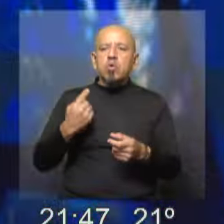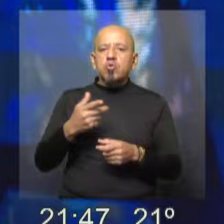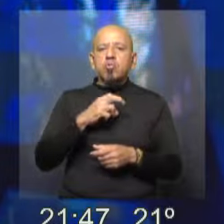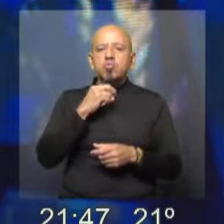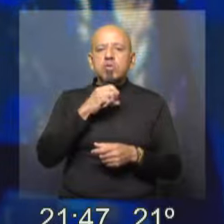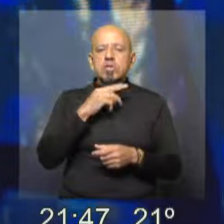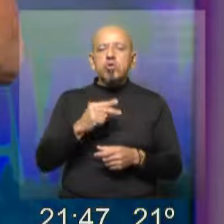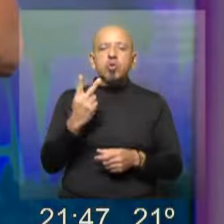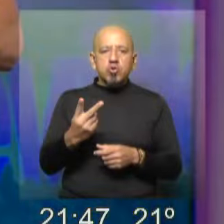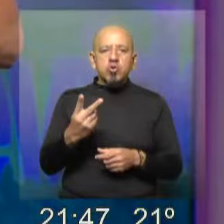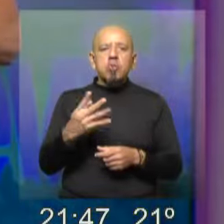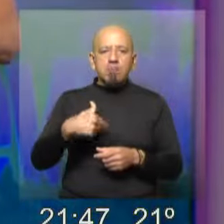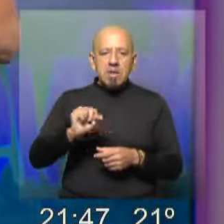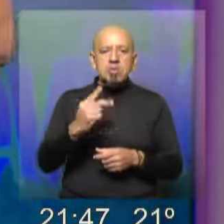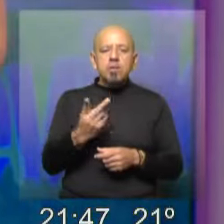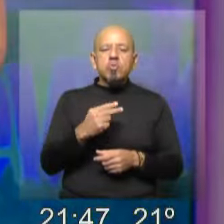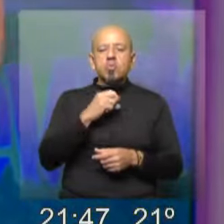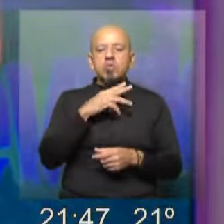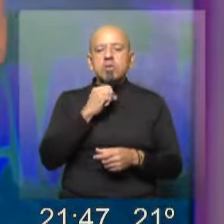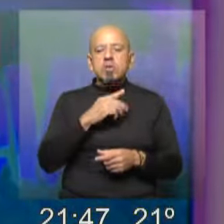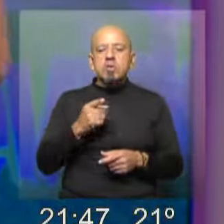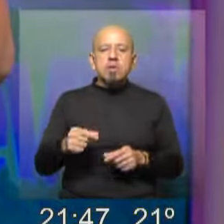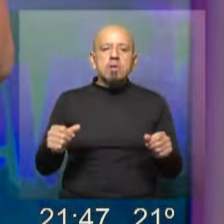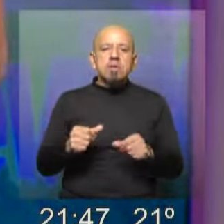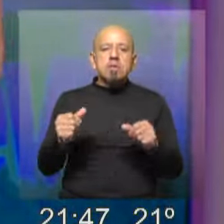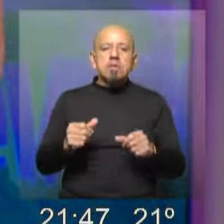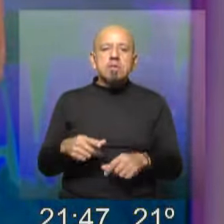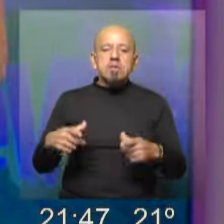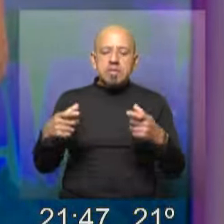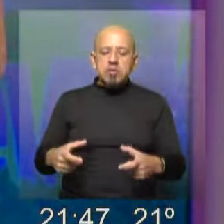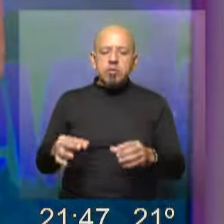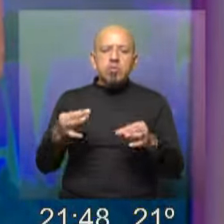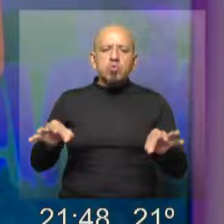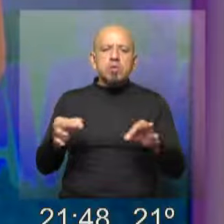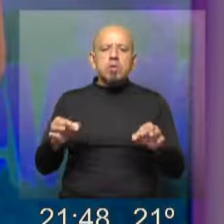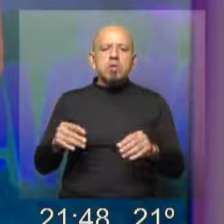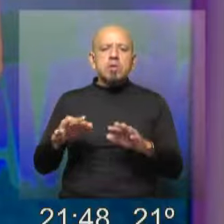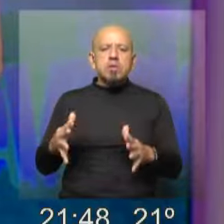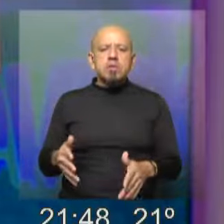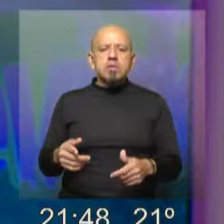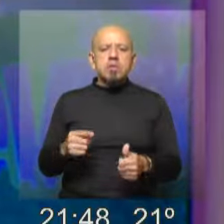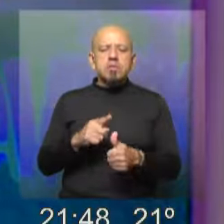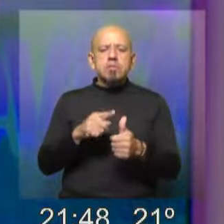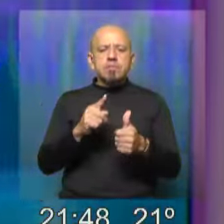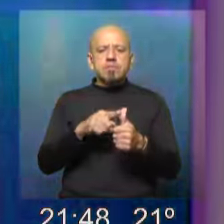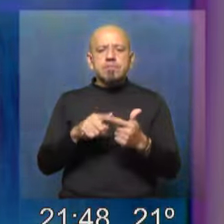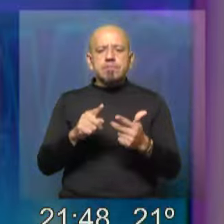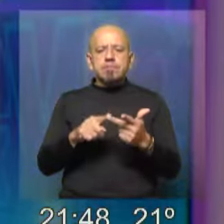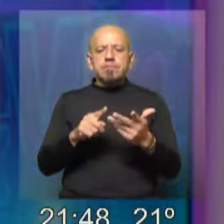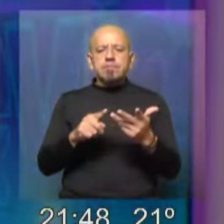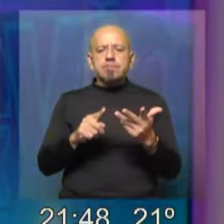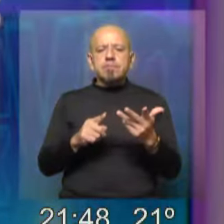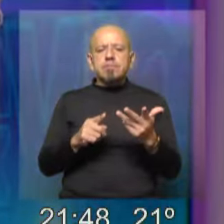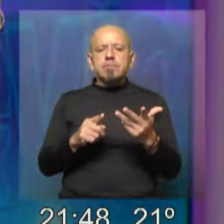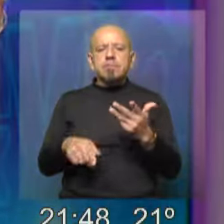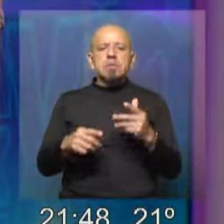Ana Oliver. Ahí está. Ahí está. Y bueno, iban a hacer. Tu último disco fue Una, que es una tetralogía. Que fuiste sacando por